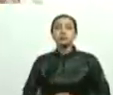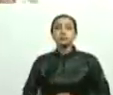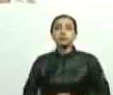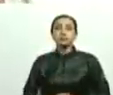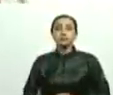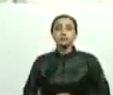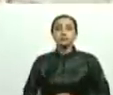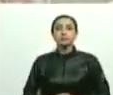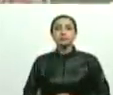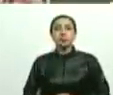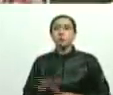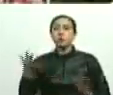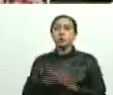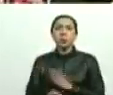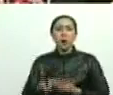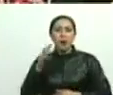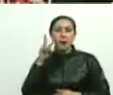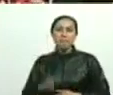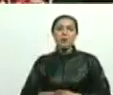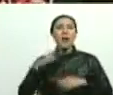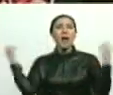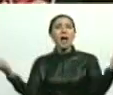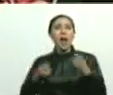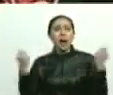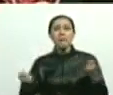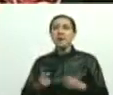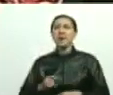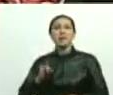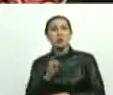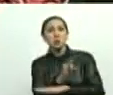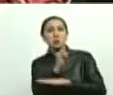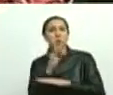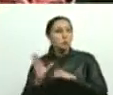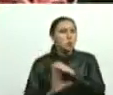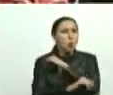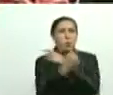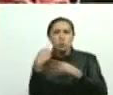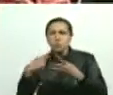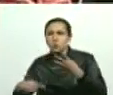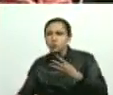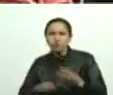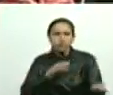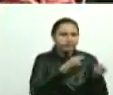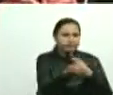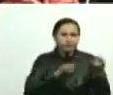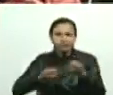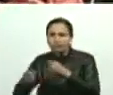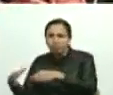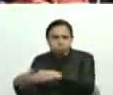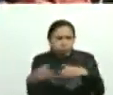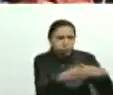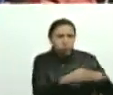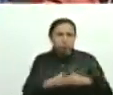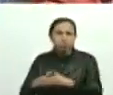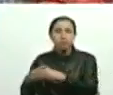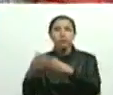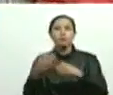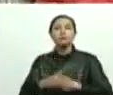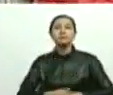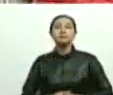que en caso de detectar campañas de guerra sucia, de manipulaciones, de